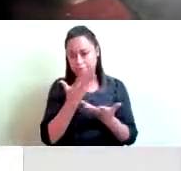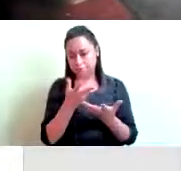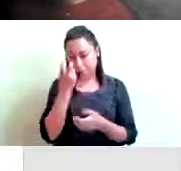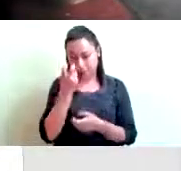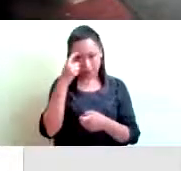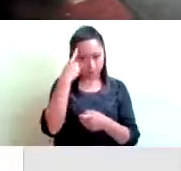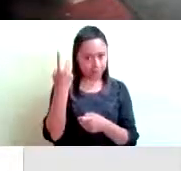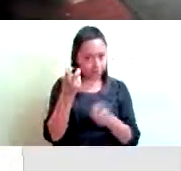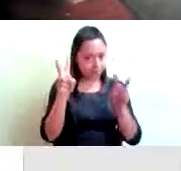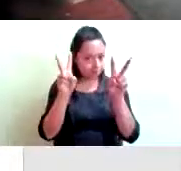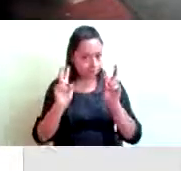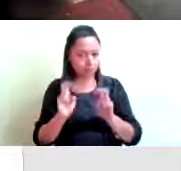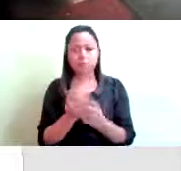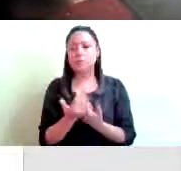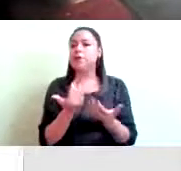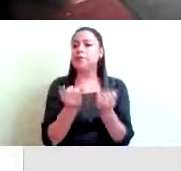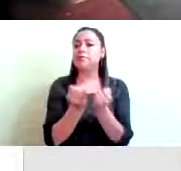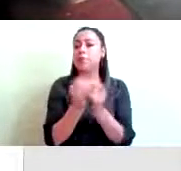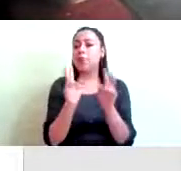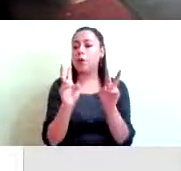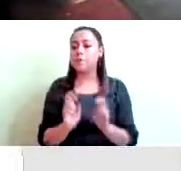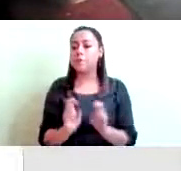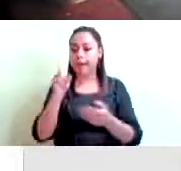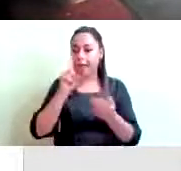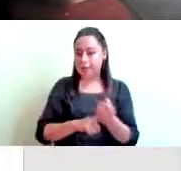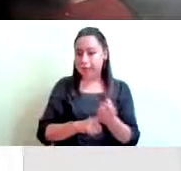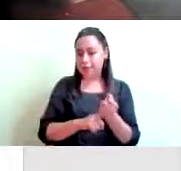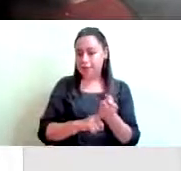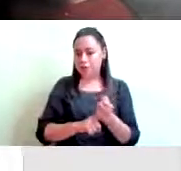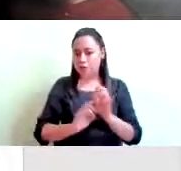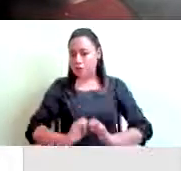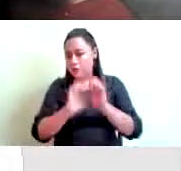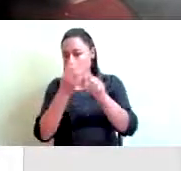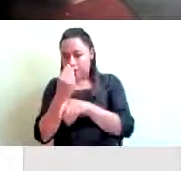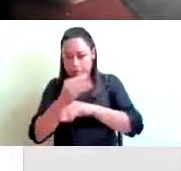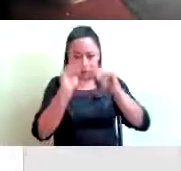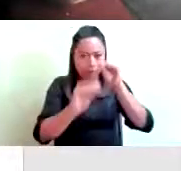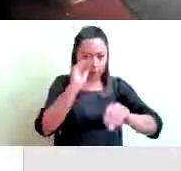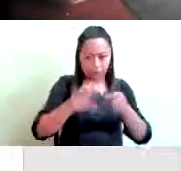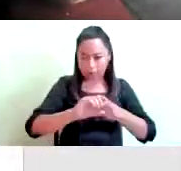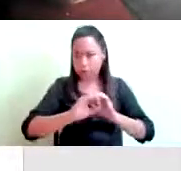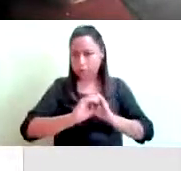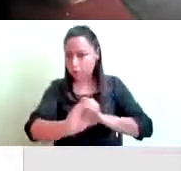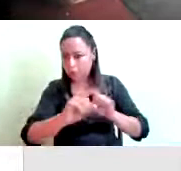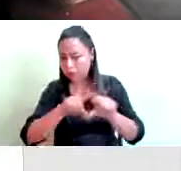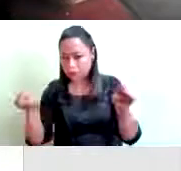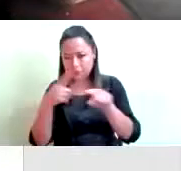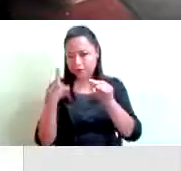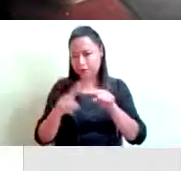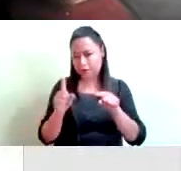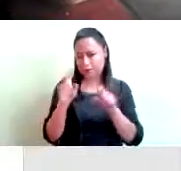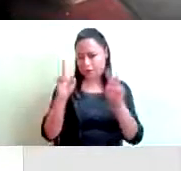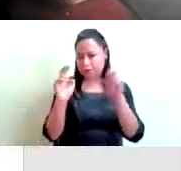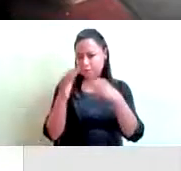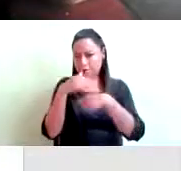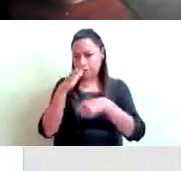tema, sin pasar por alto el tema de la infraestructura, que es un punto que vamos a tocar más adelante y que también ya se